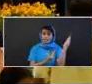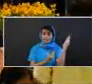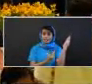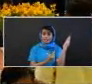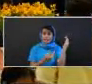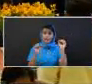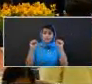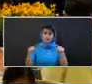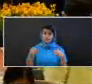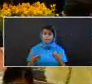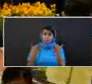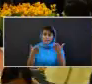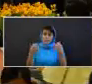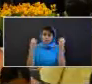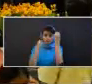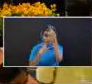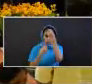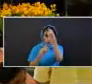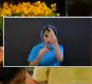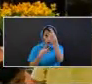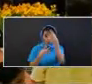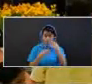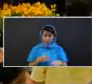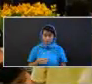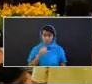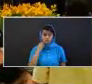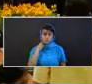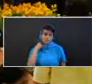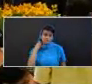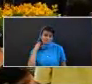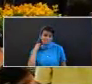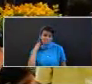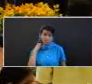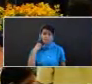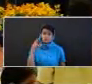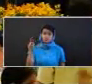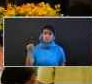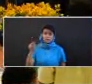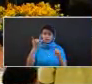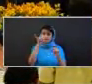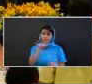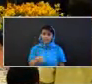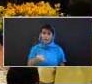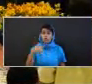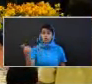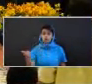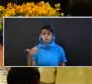dar información de ello. Hermano, hermana bendita, si usted por favor no se va a quedar al otro servicio,